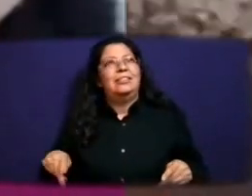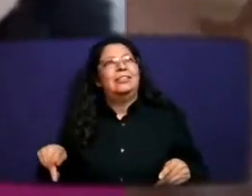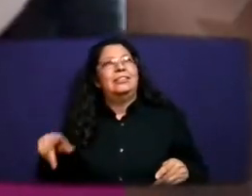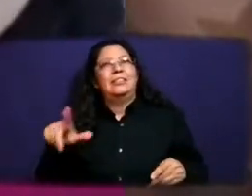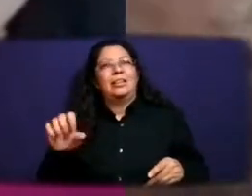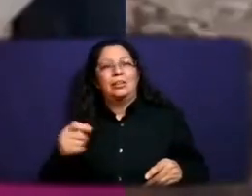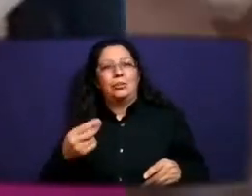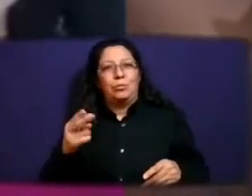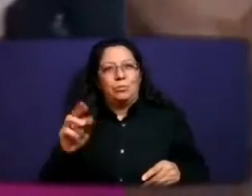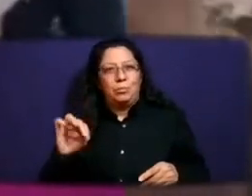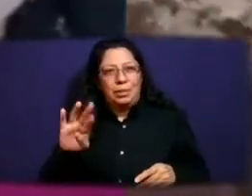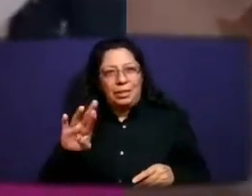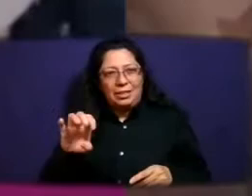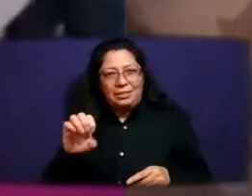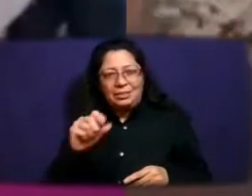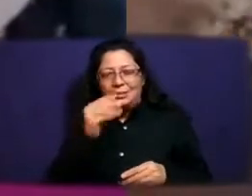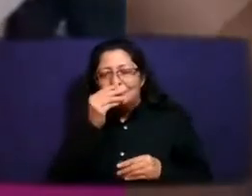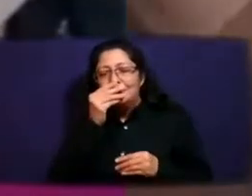legumbres ricas.